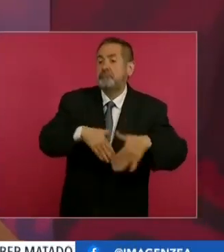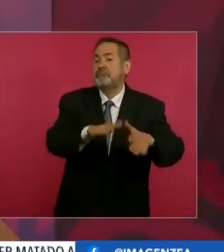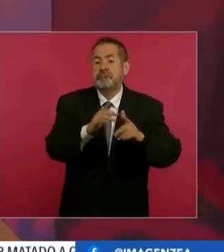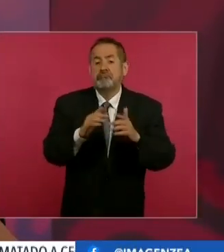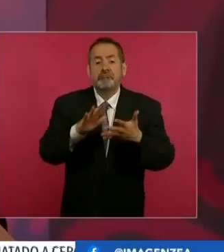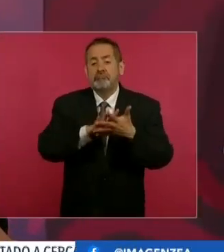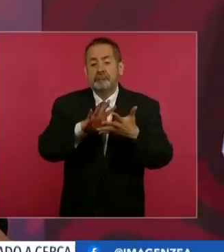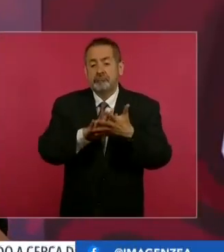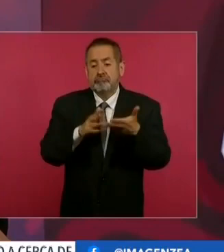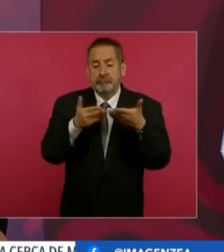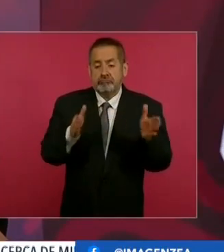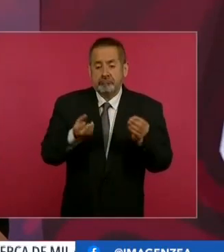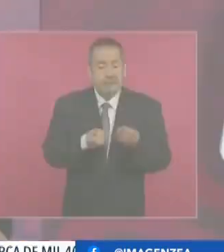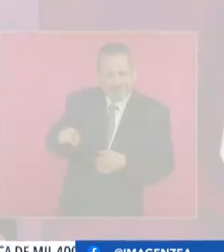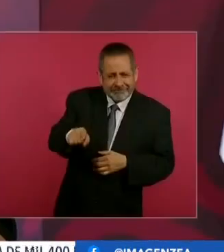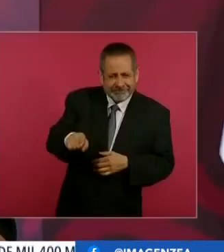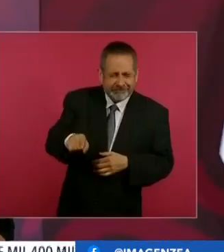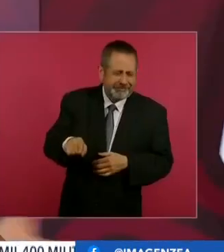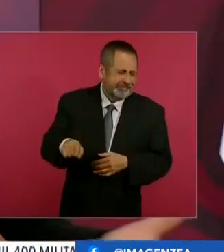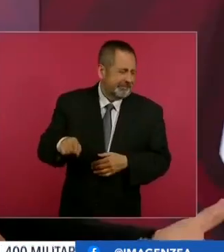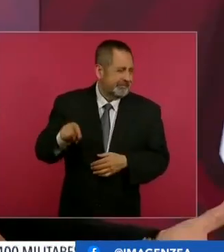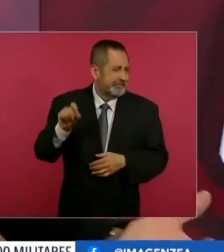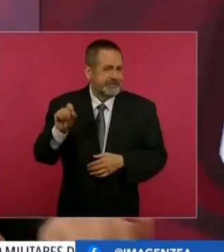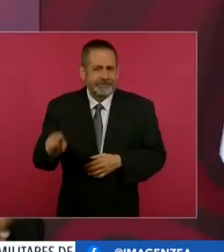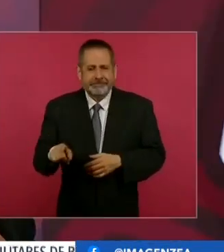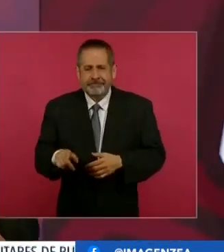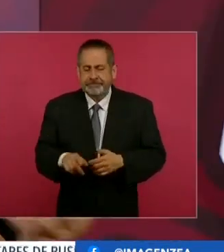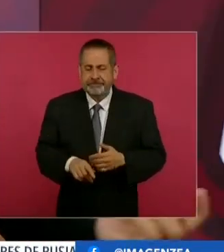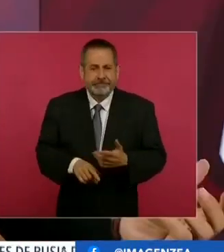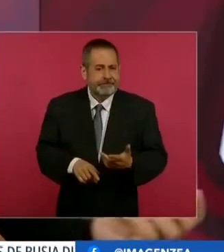liberaran. Fíjense eso. Y,